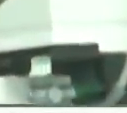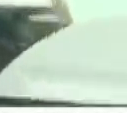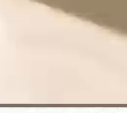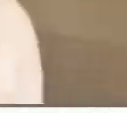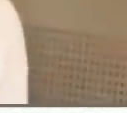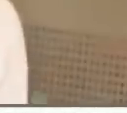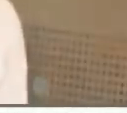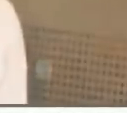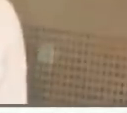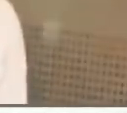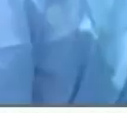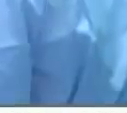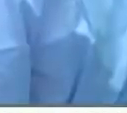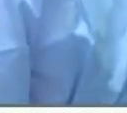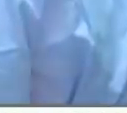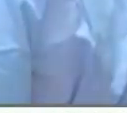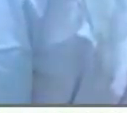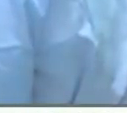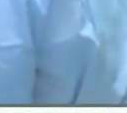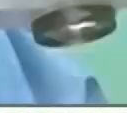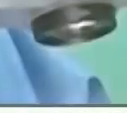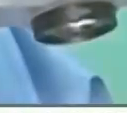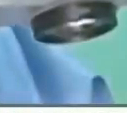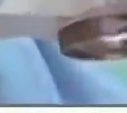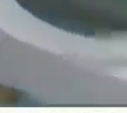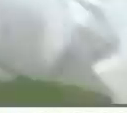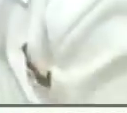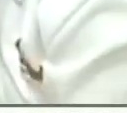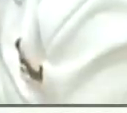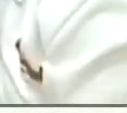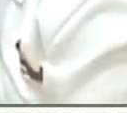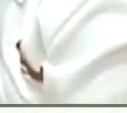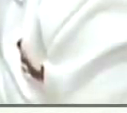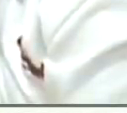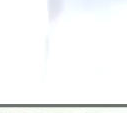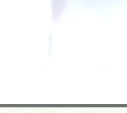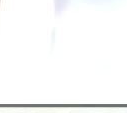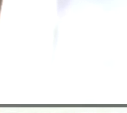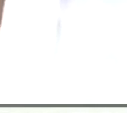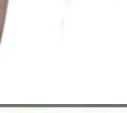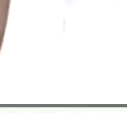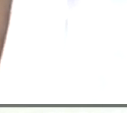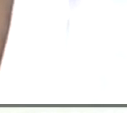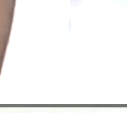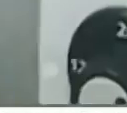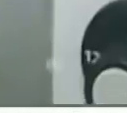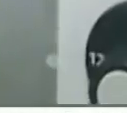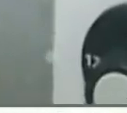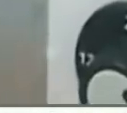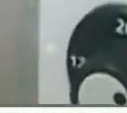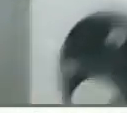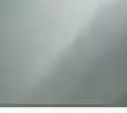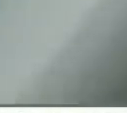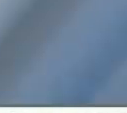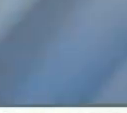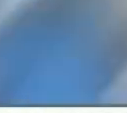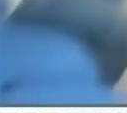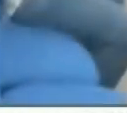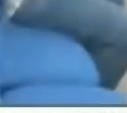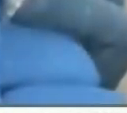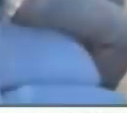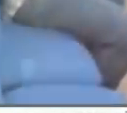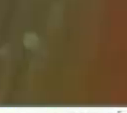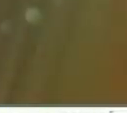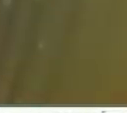calidad universal. Con guerra económica, con bloqueo, con persecución financiera, mantenemos la inversión en la misión Milagro con